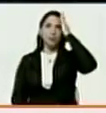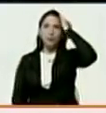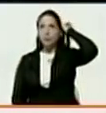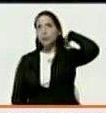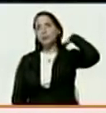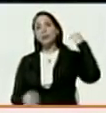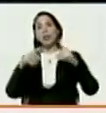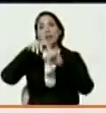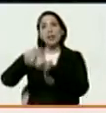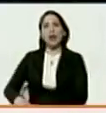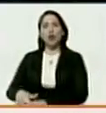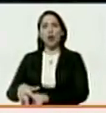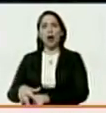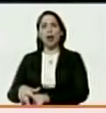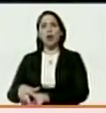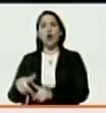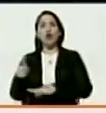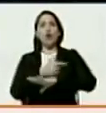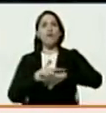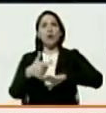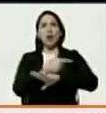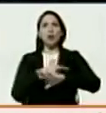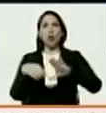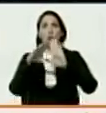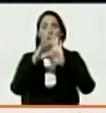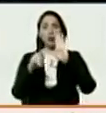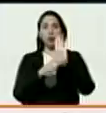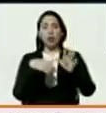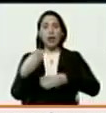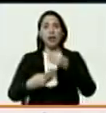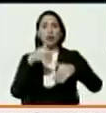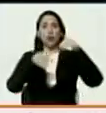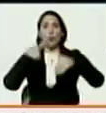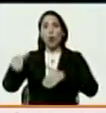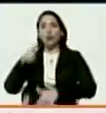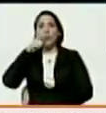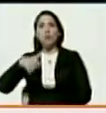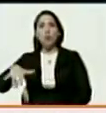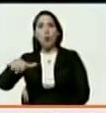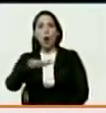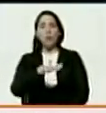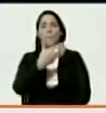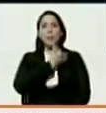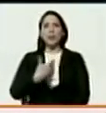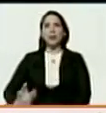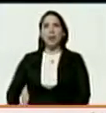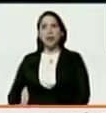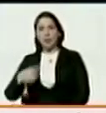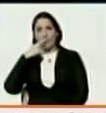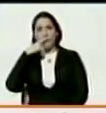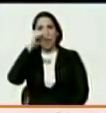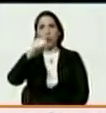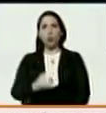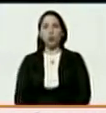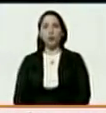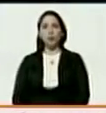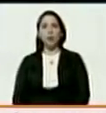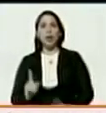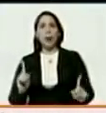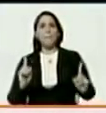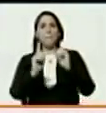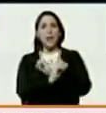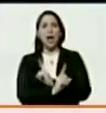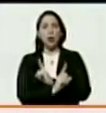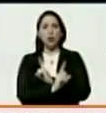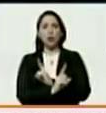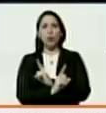derrocar al gobierno constitucional establecido por el voto del pueblo del presidente Nicolás Maduro y sustituirlo por